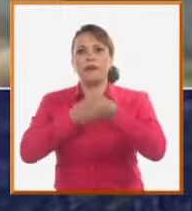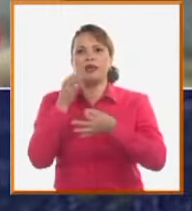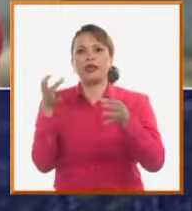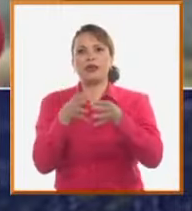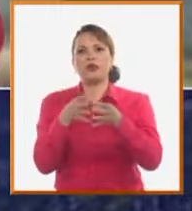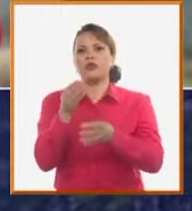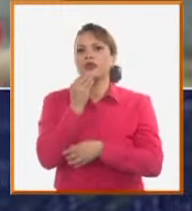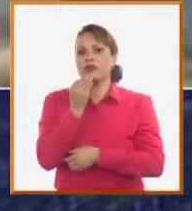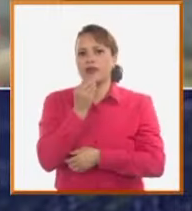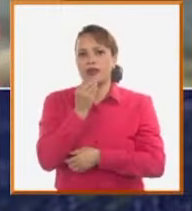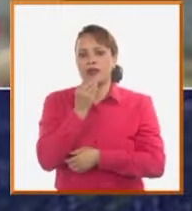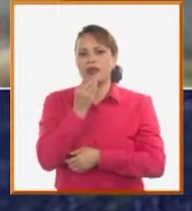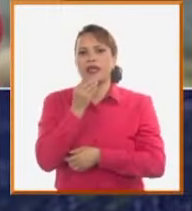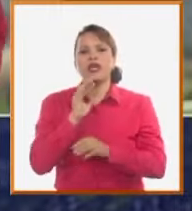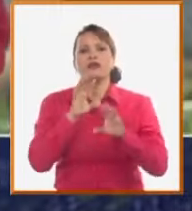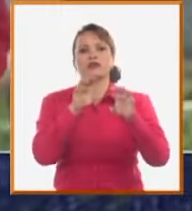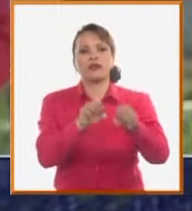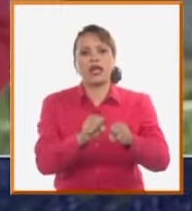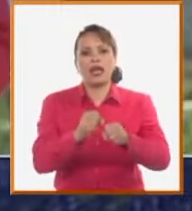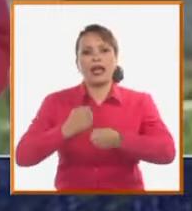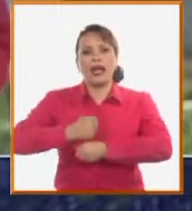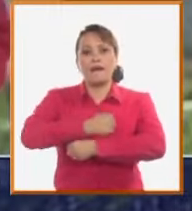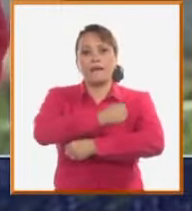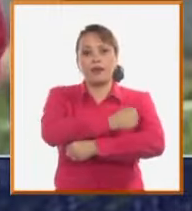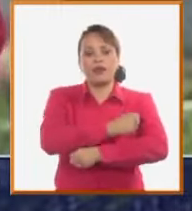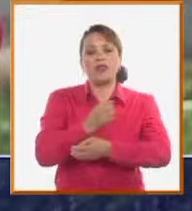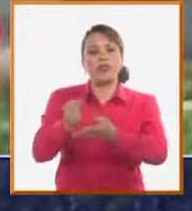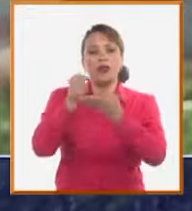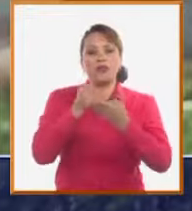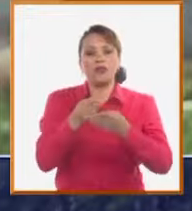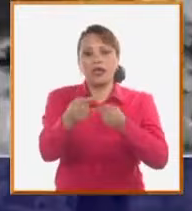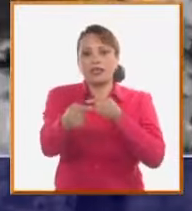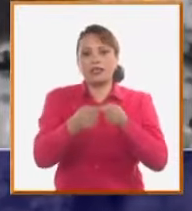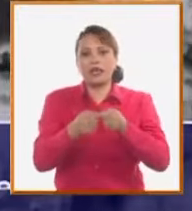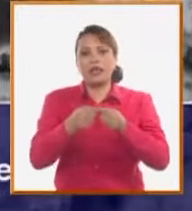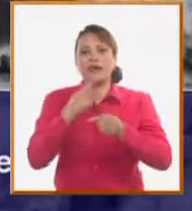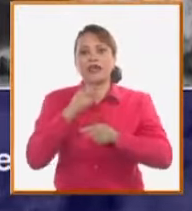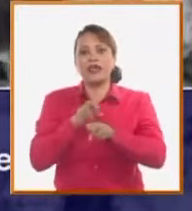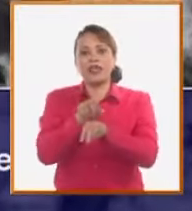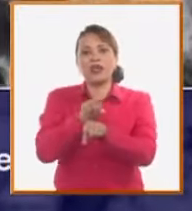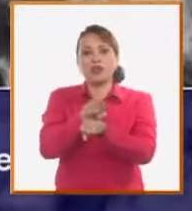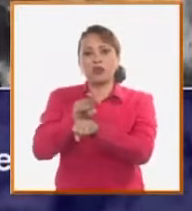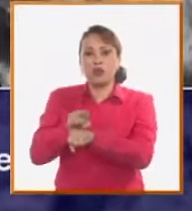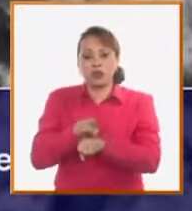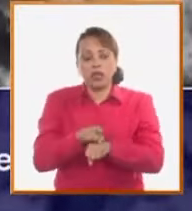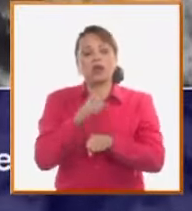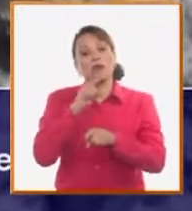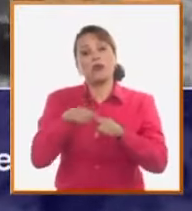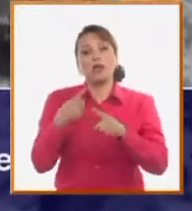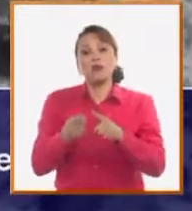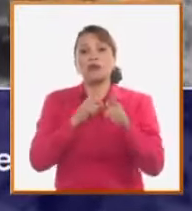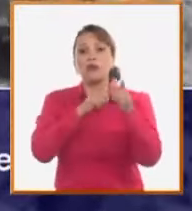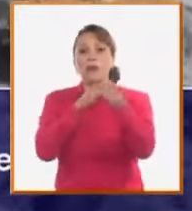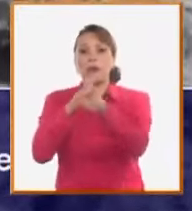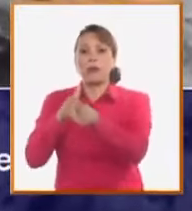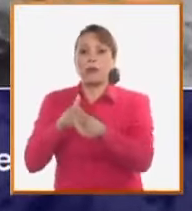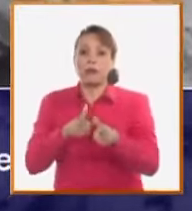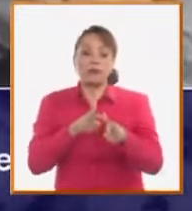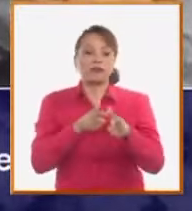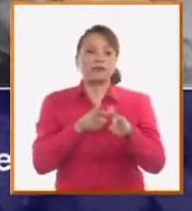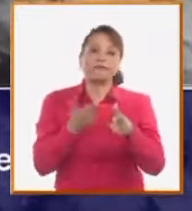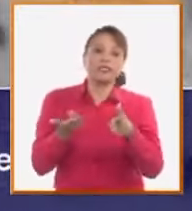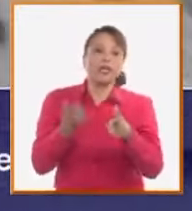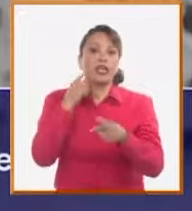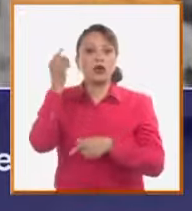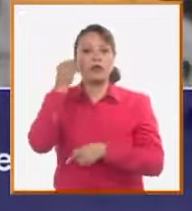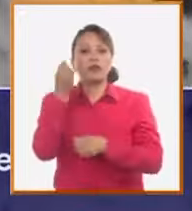que asaltaron camiones de ayuda muy cerca de donde estaban los tanques de los soldados y que por eso los soldados habrían disparado porque se sintieron